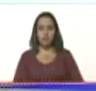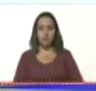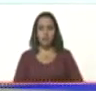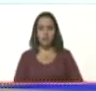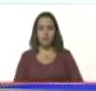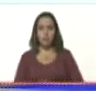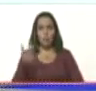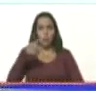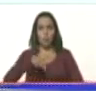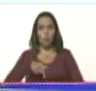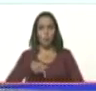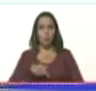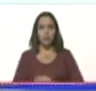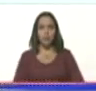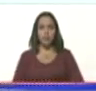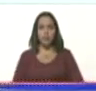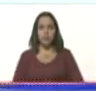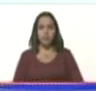Hoy